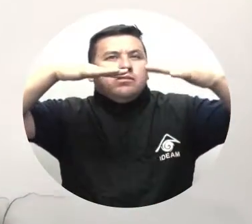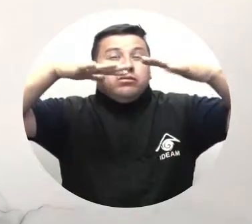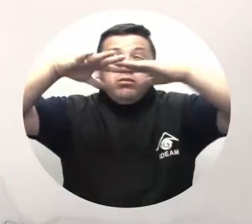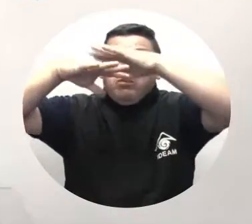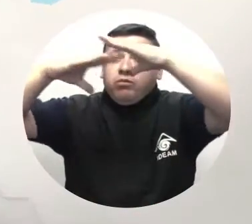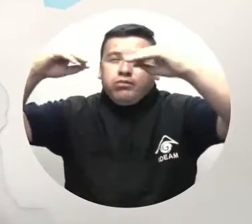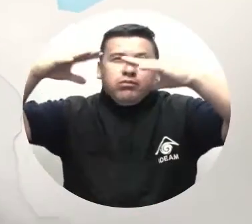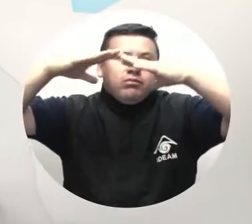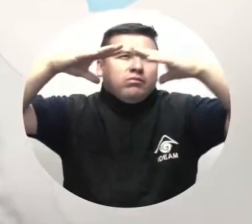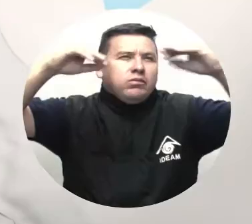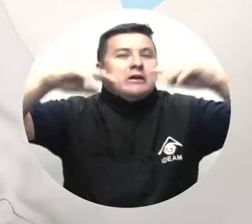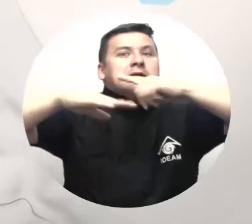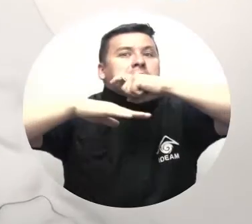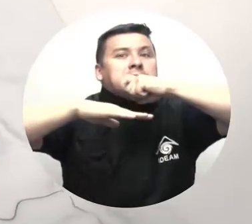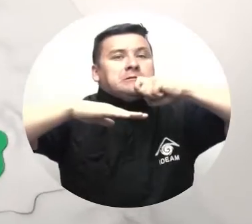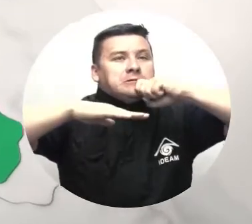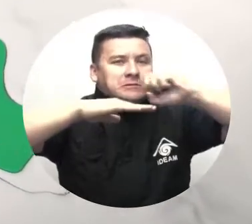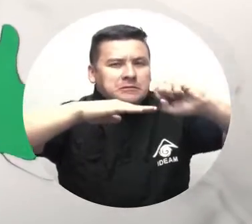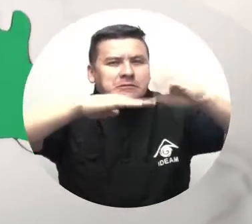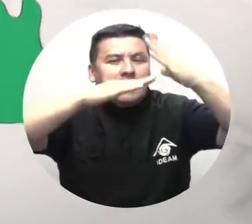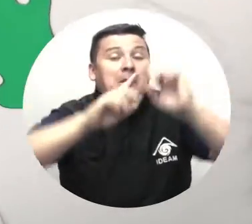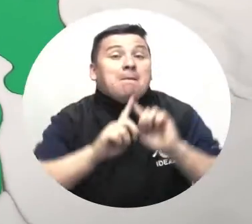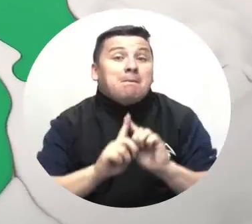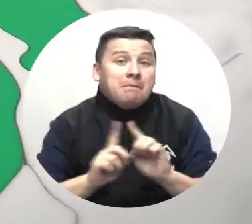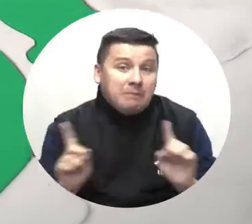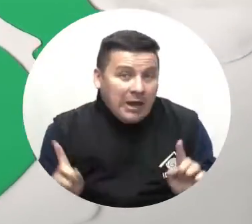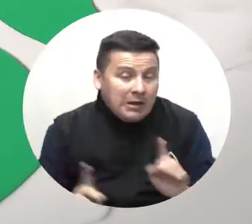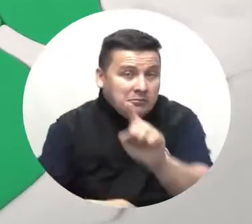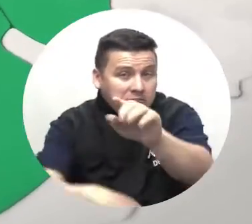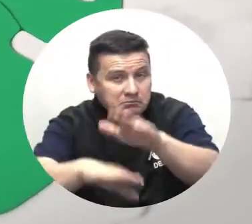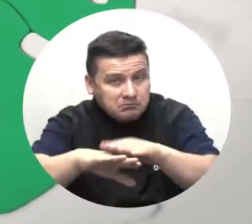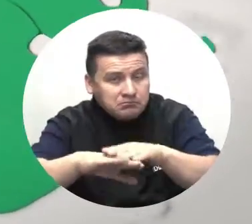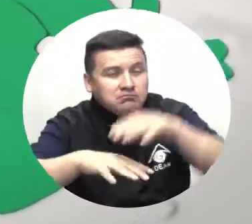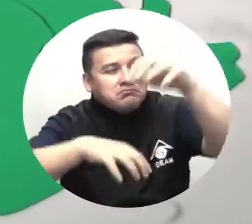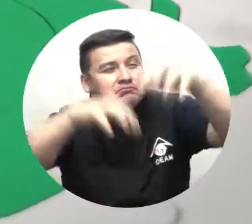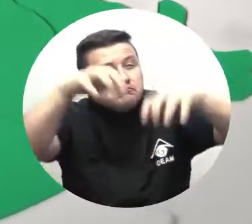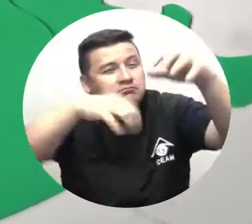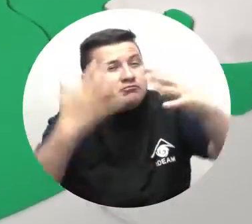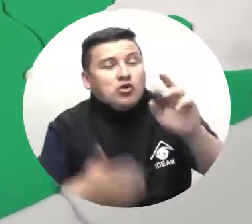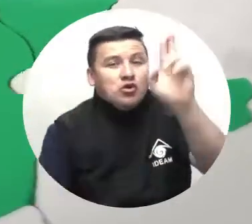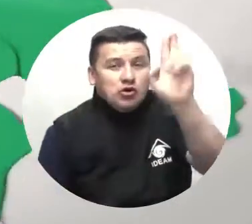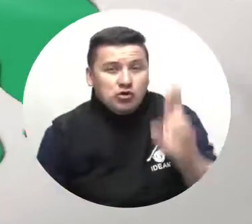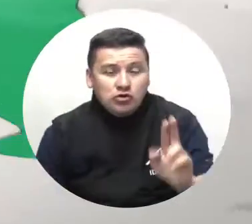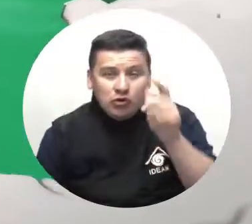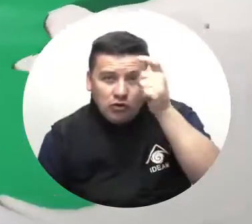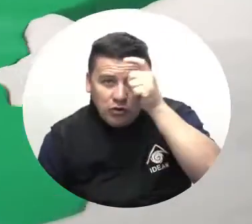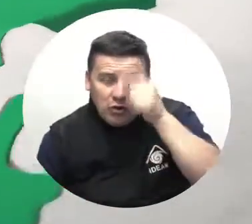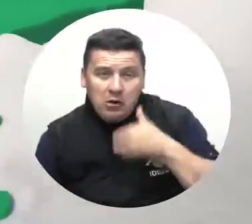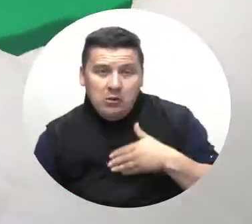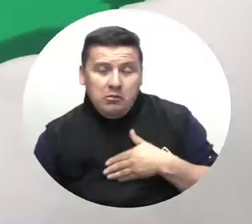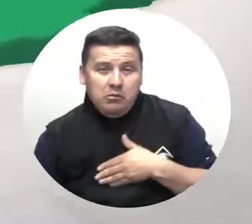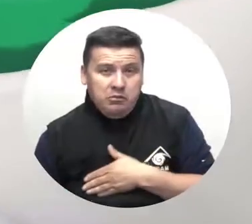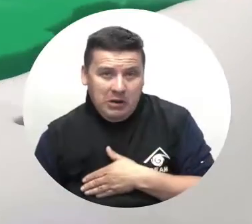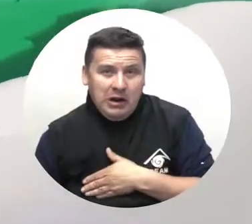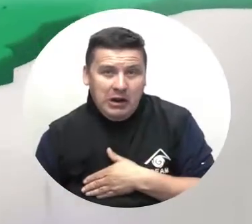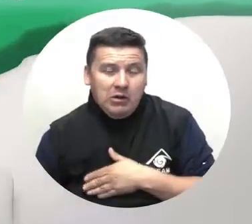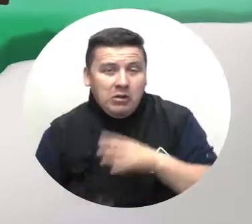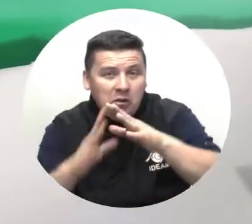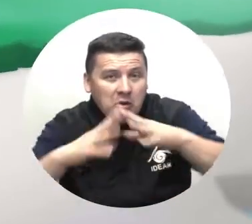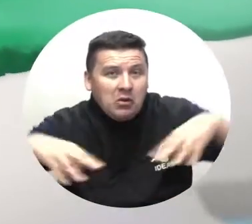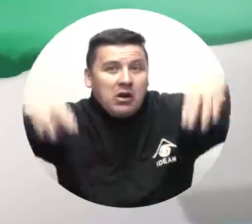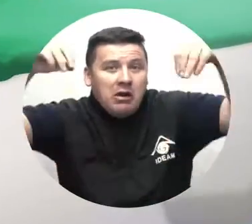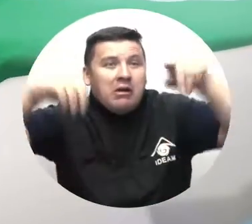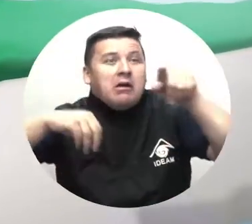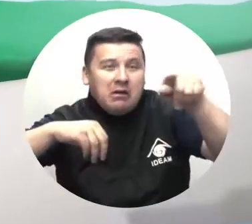Para el Caribe colombiano se estima nubosidad variada con predominio de tiempo seco. Sin embargo, no se descartan lluvias en el sur de